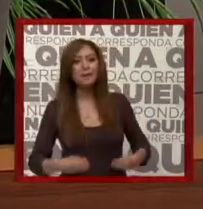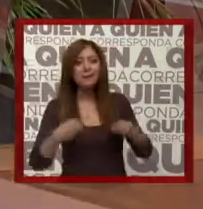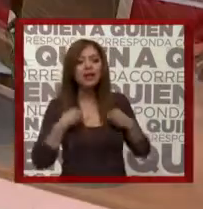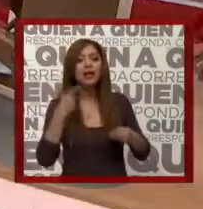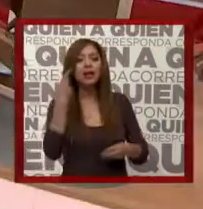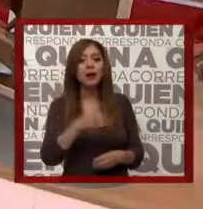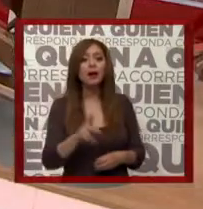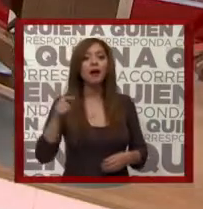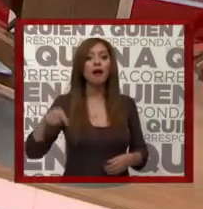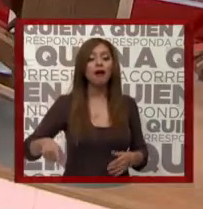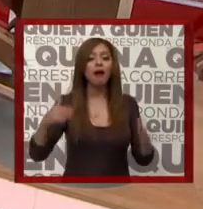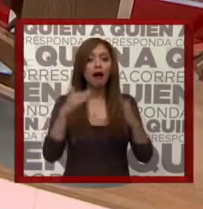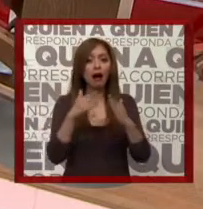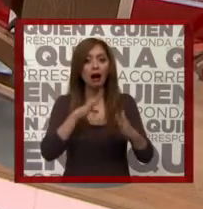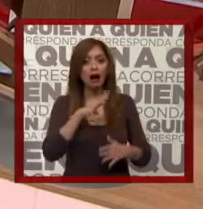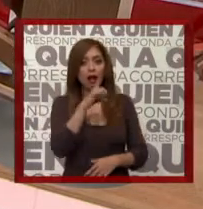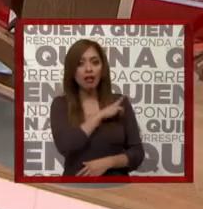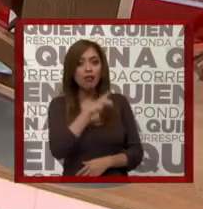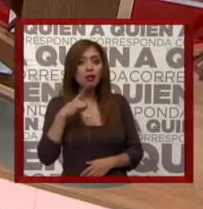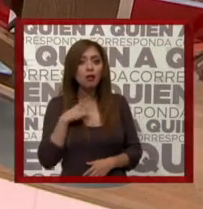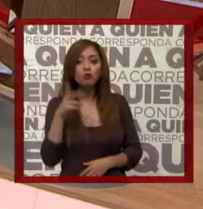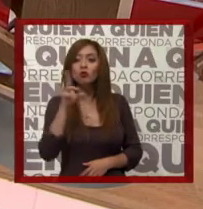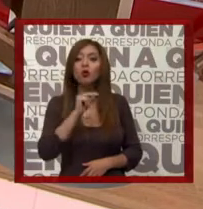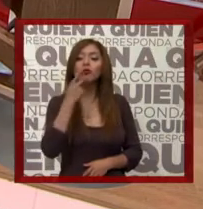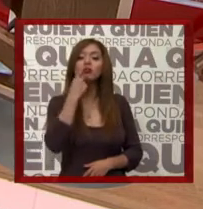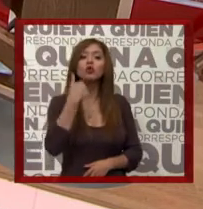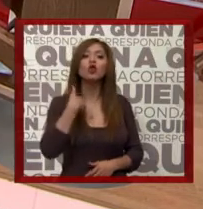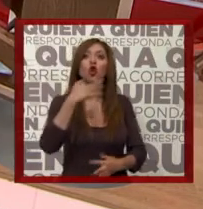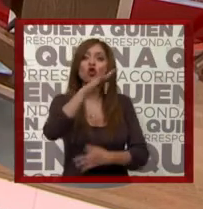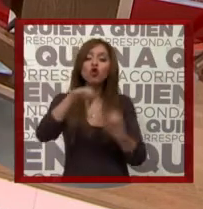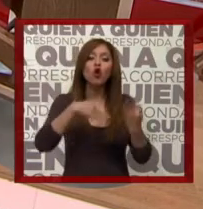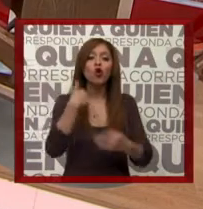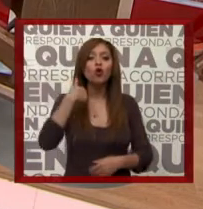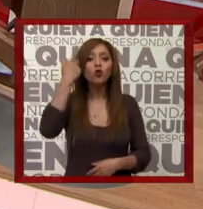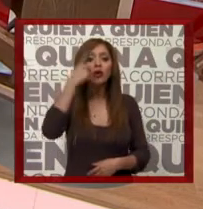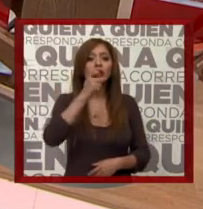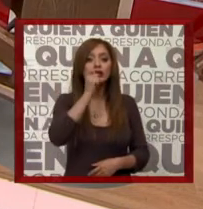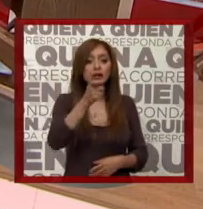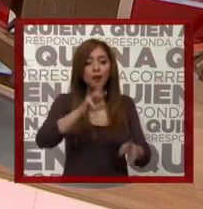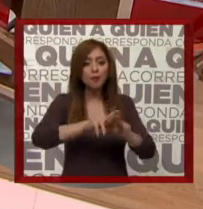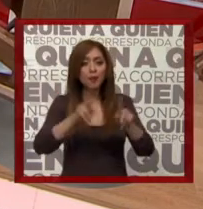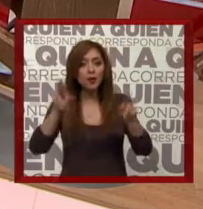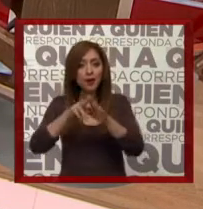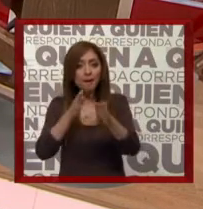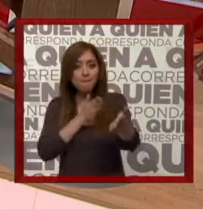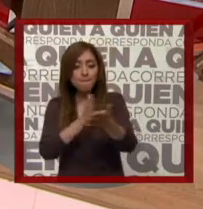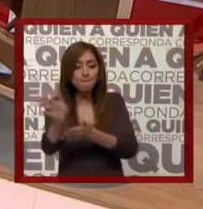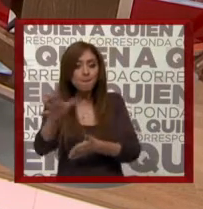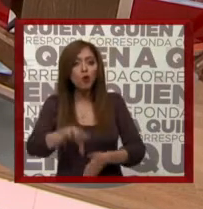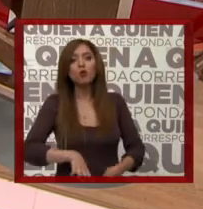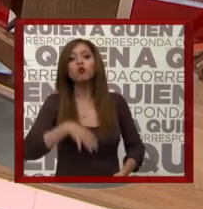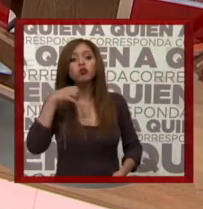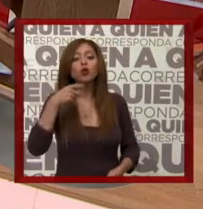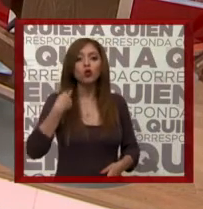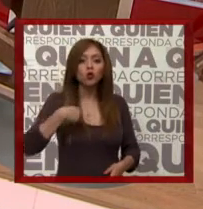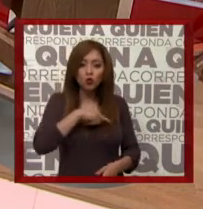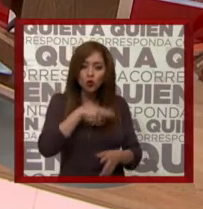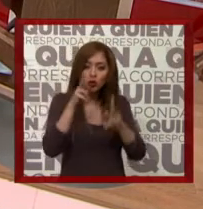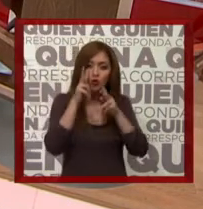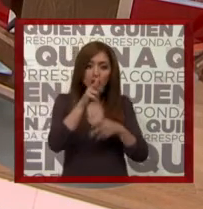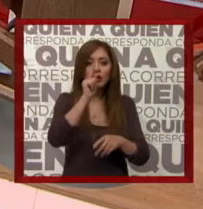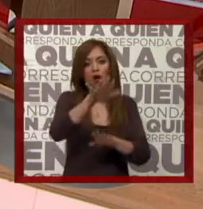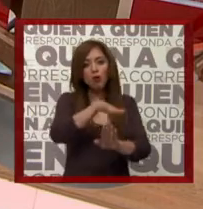tiene deudas, exactamente. Y dice, no, quiero todo y por la fuerza, cuenta que rompieron la chapa y que entraron a la fuerza. Y nos pudimos percatar de